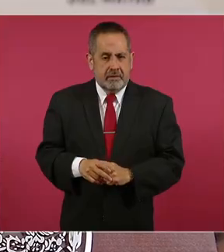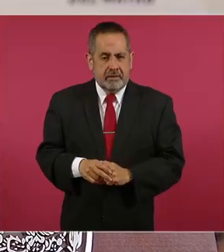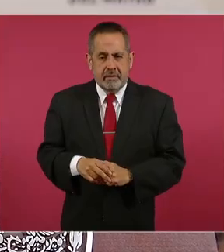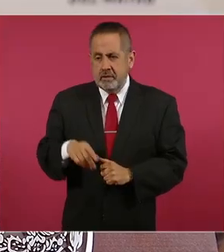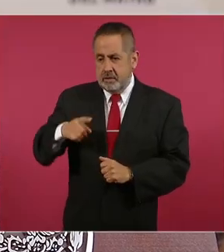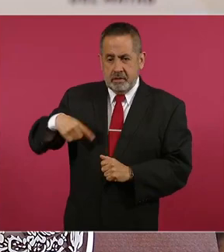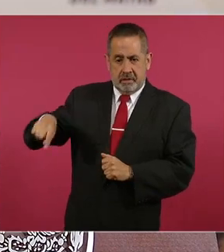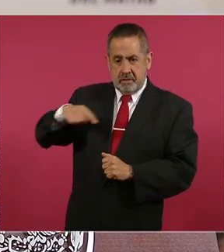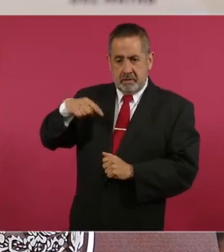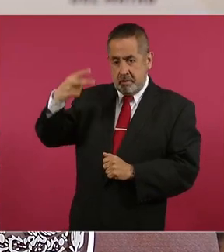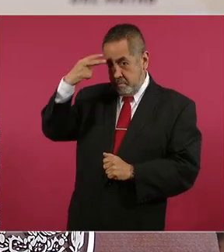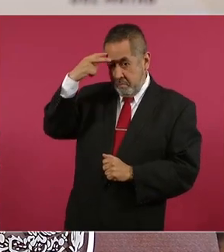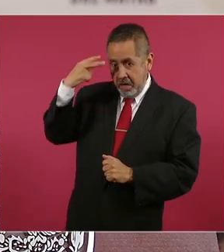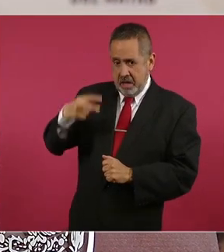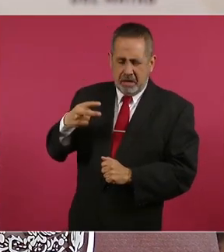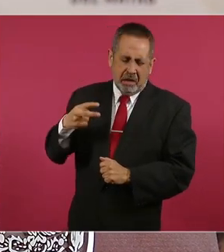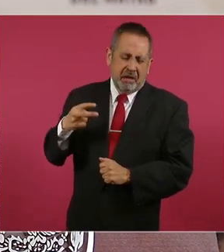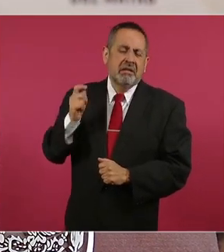civilización